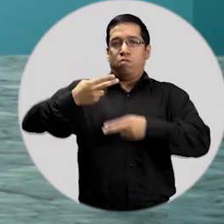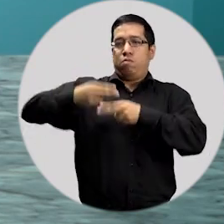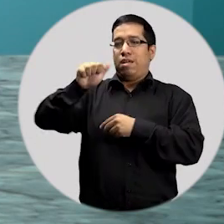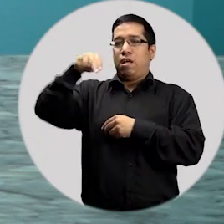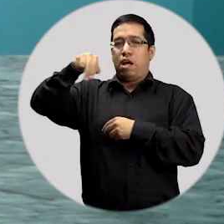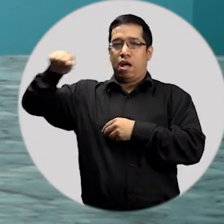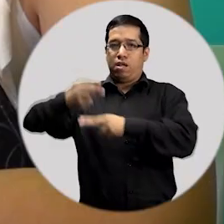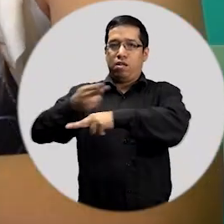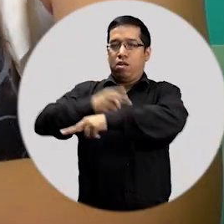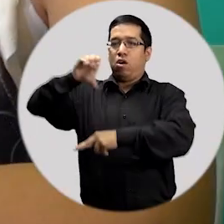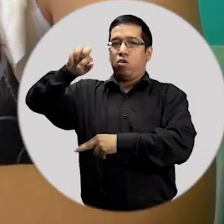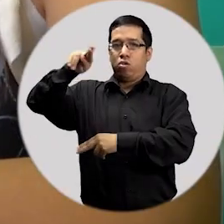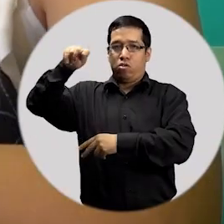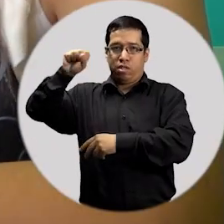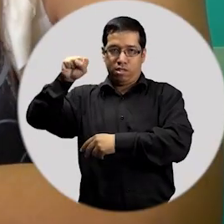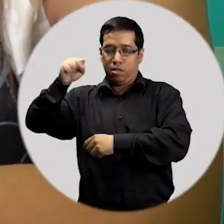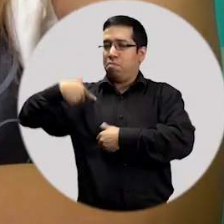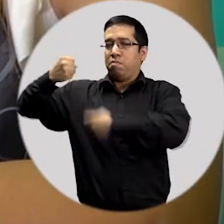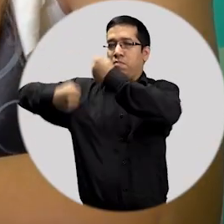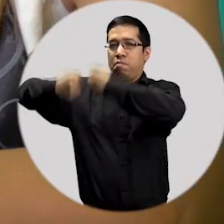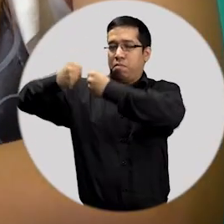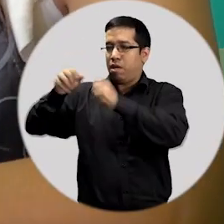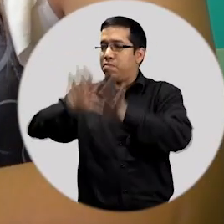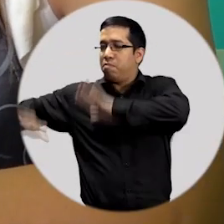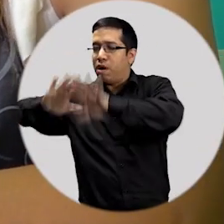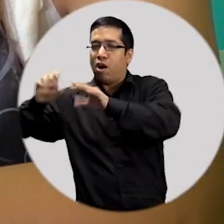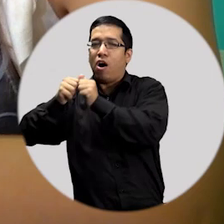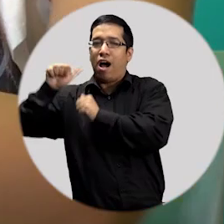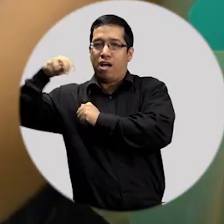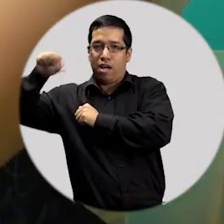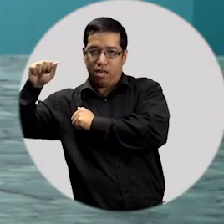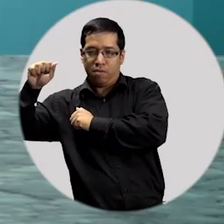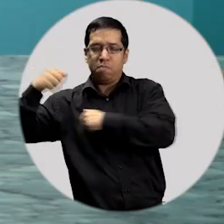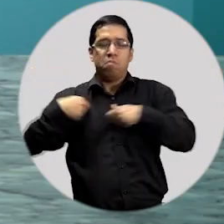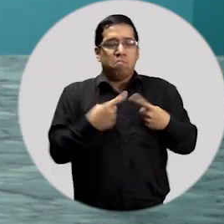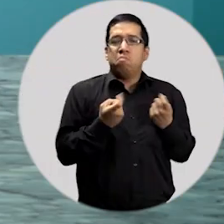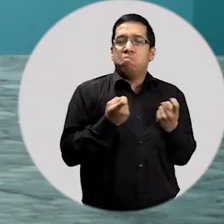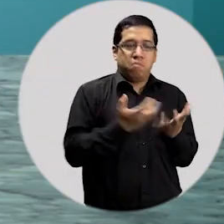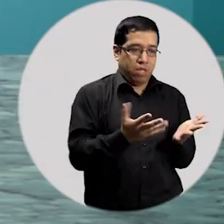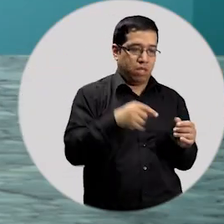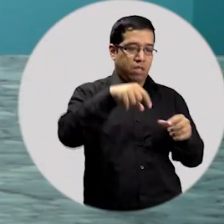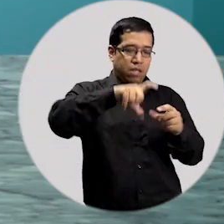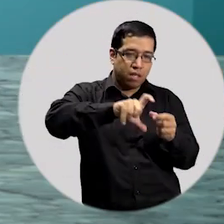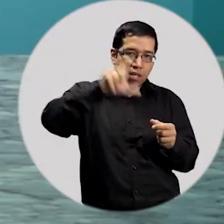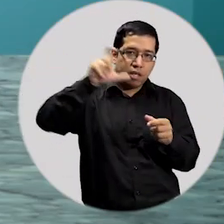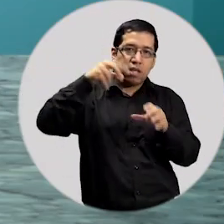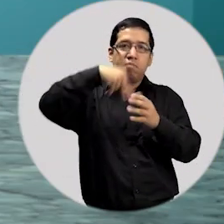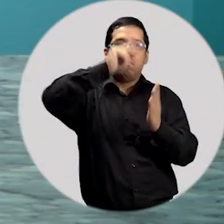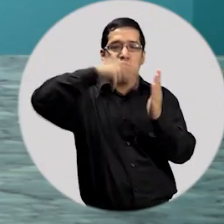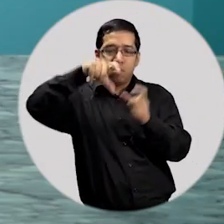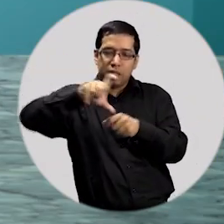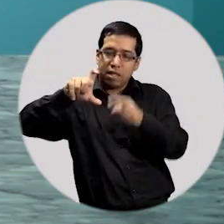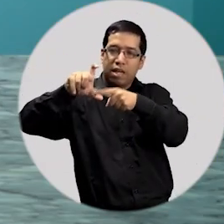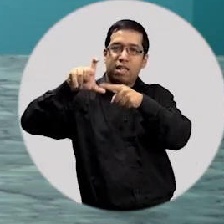es Creando con Ana y bueno, vamos a comenzar. Los materiales son pinturas acrílicas especiales